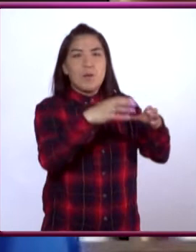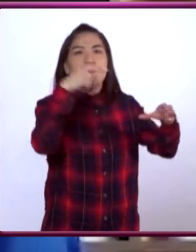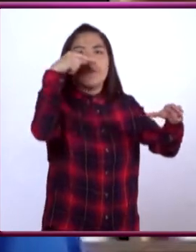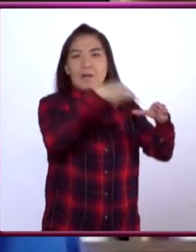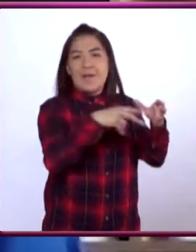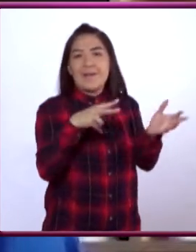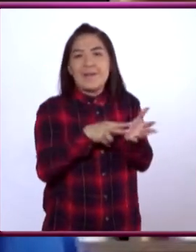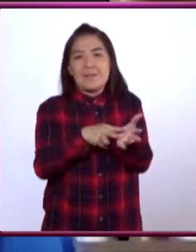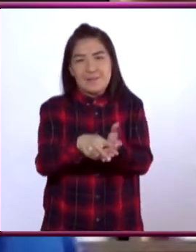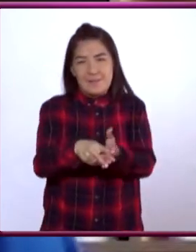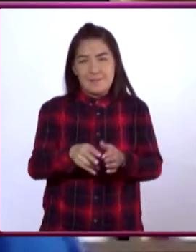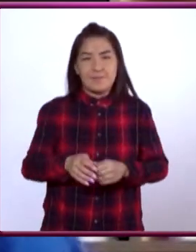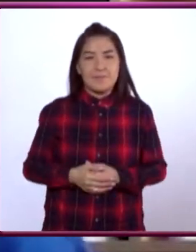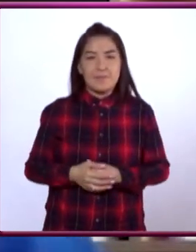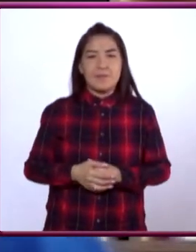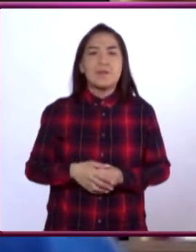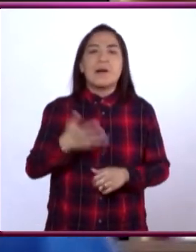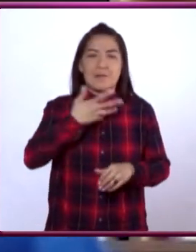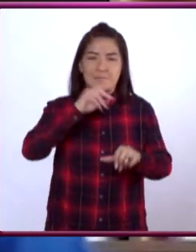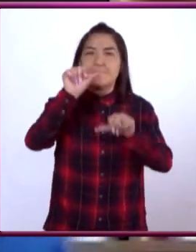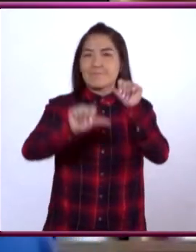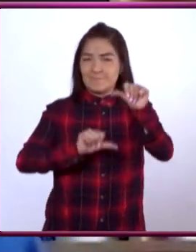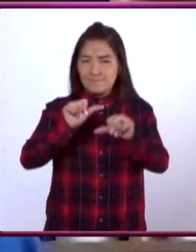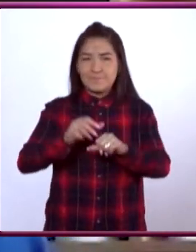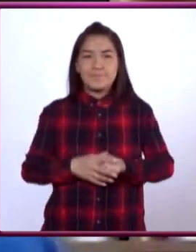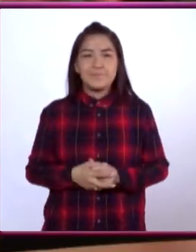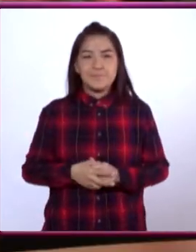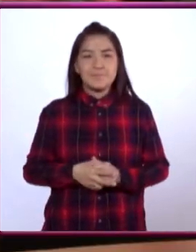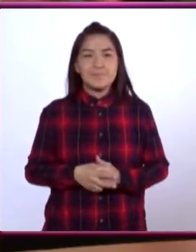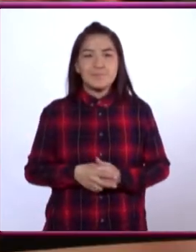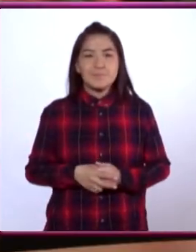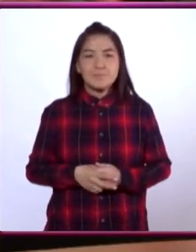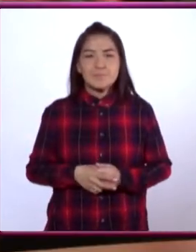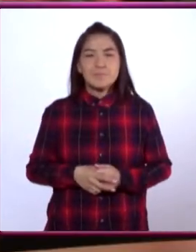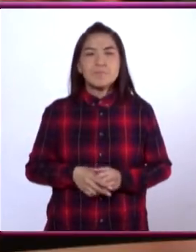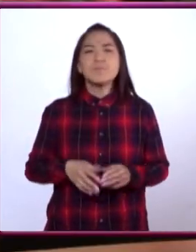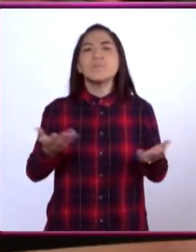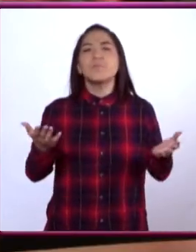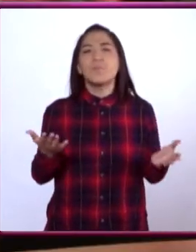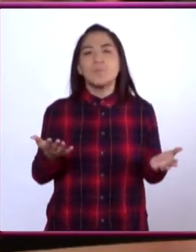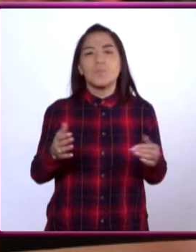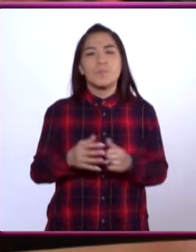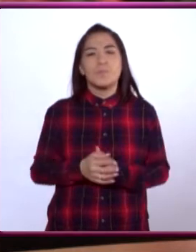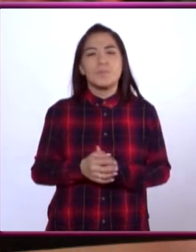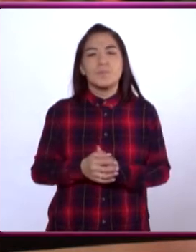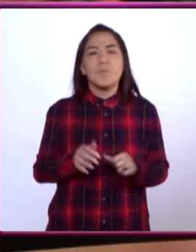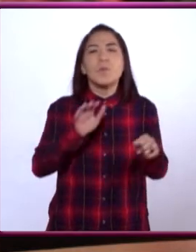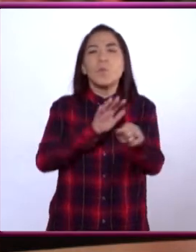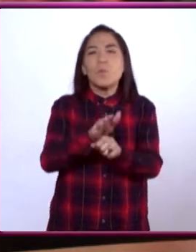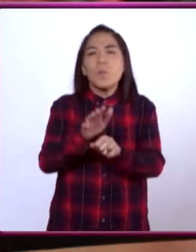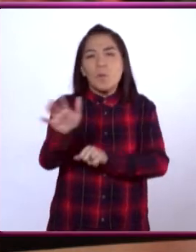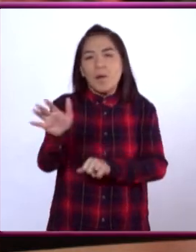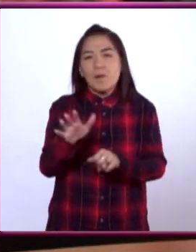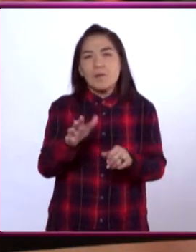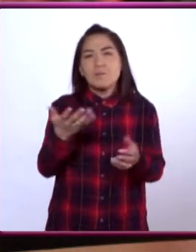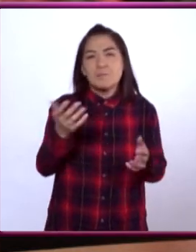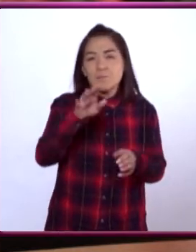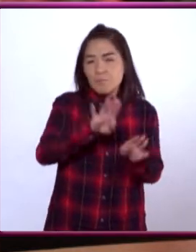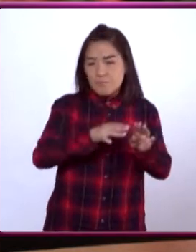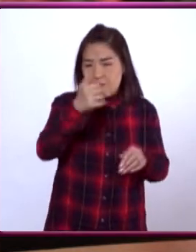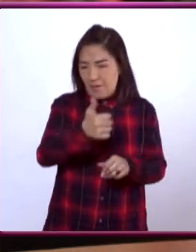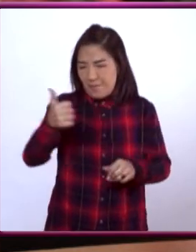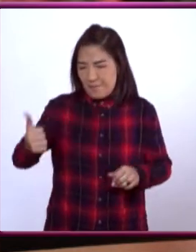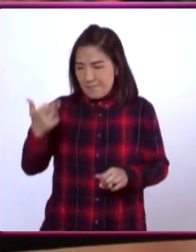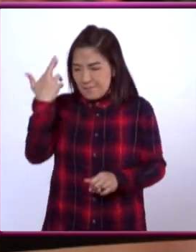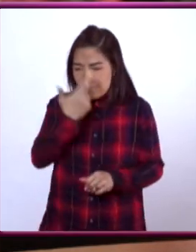materia, entonces sí, evidentemente tendremos átomos ahí. ¿Y cuál podría ser la aportación o cómo es que se